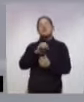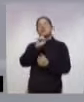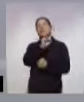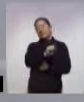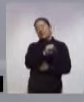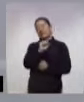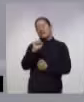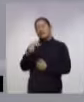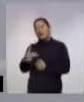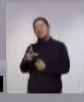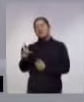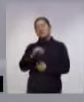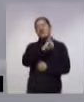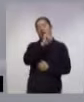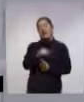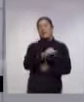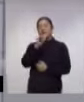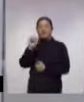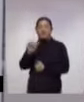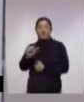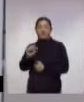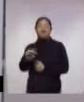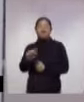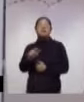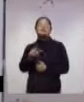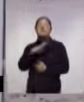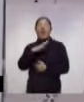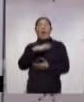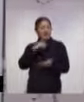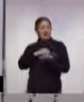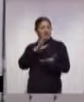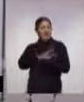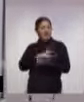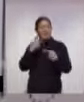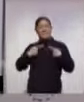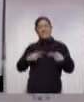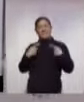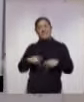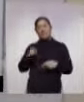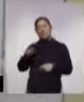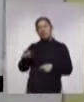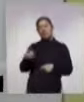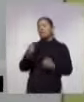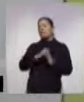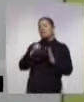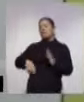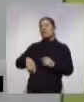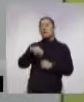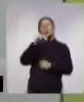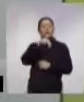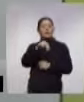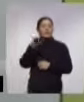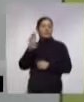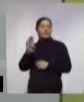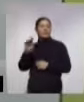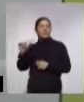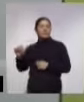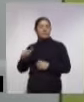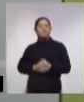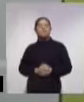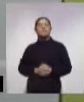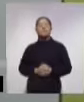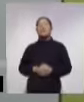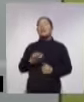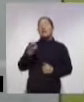Octavio Paz, del propio Jaime Sabines, pero también hay citas de personajes como, por ejemplo, Napoleón Bonaparte, ¿no? Que él,